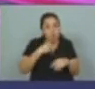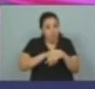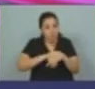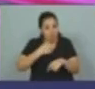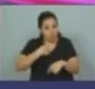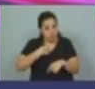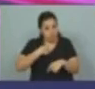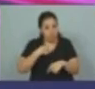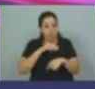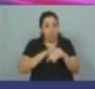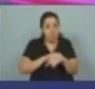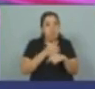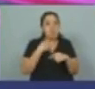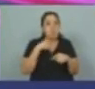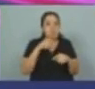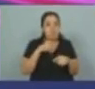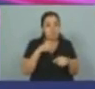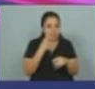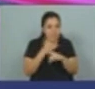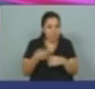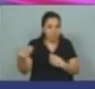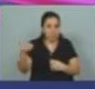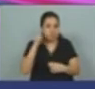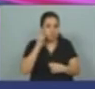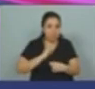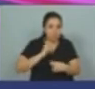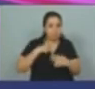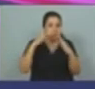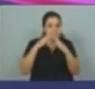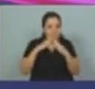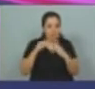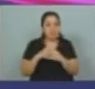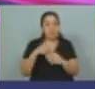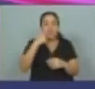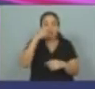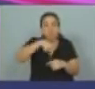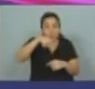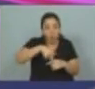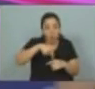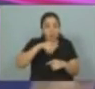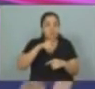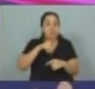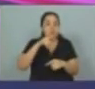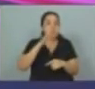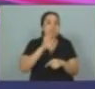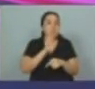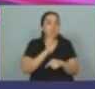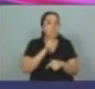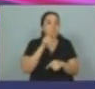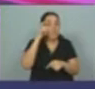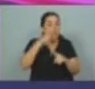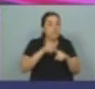nuestros, amigos de venir a comer a casa. Amigos de venir a comer a casa, amigos de venir a comer a casa. Y hoy fueron en esta locura